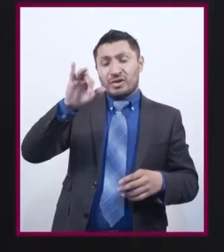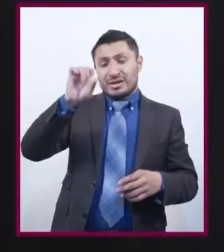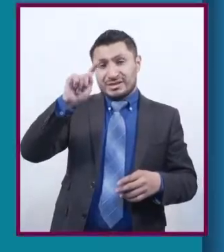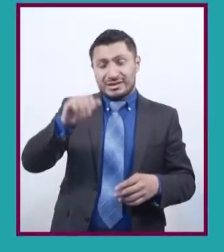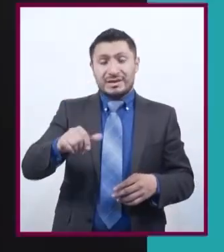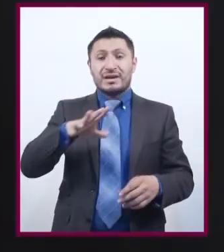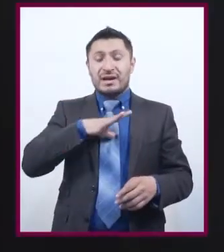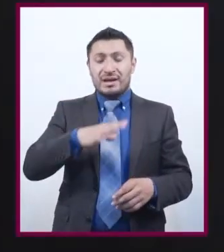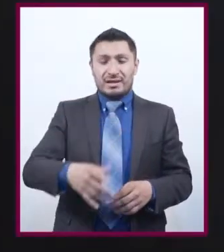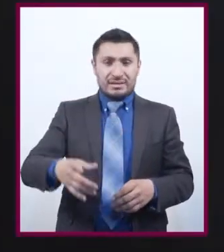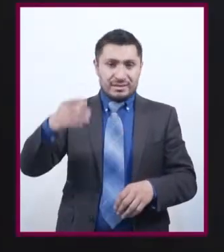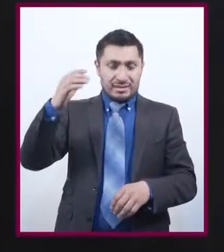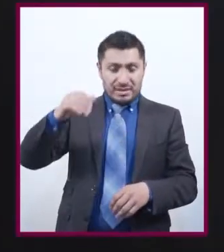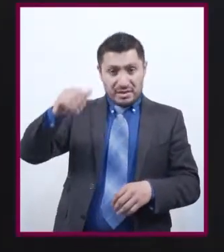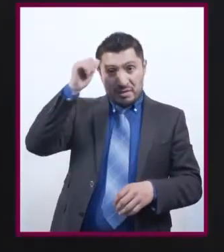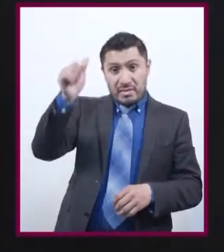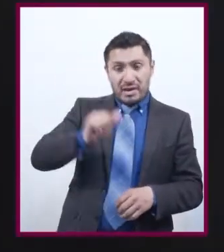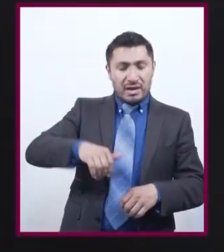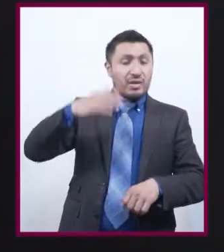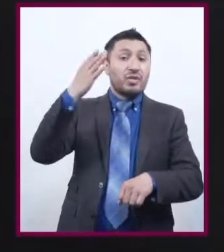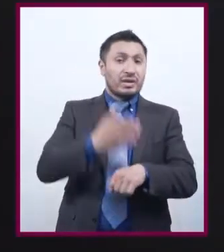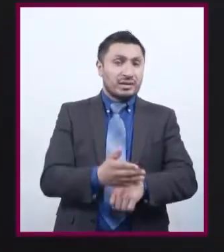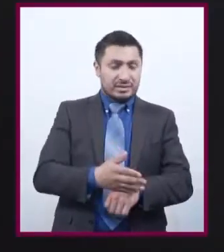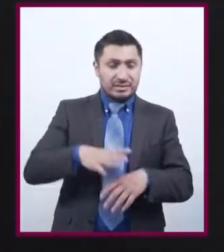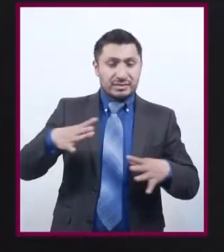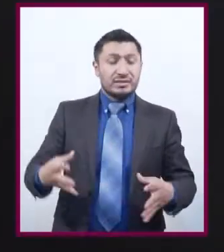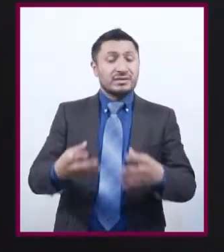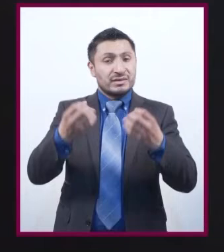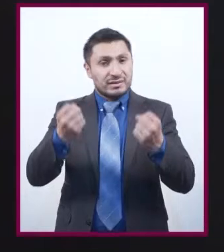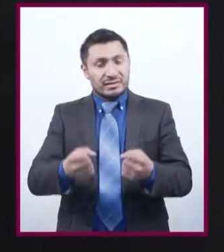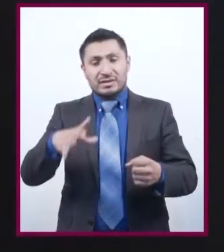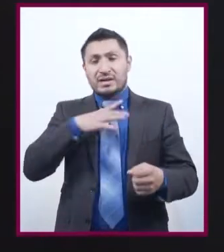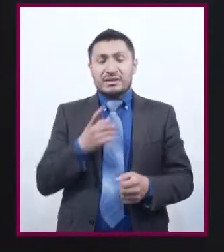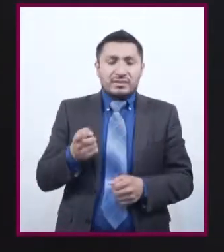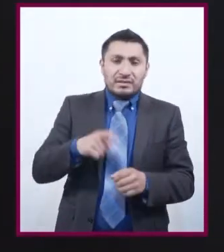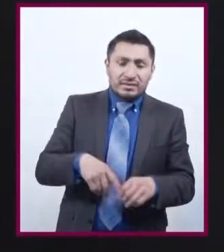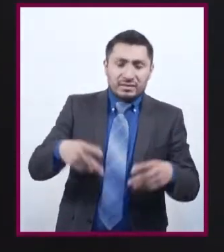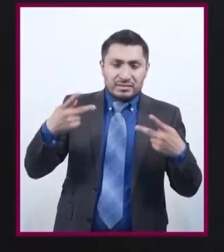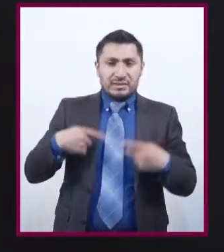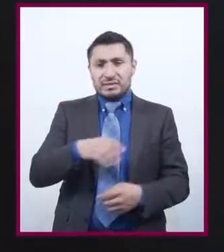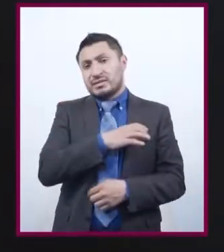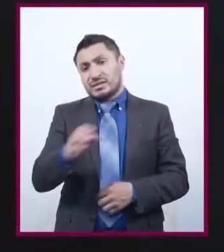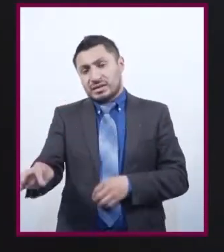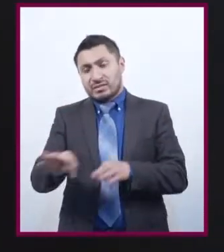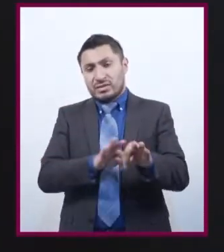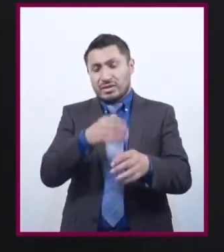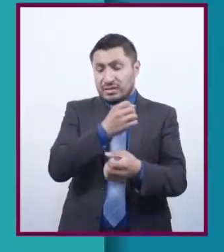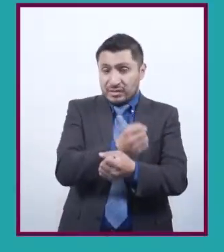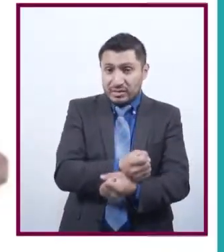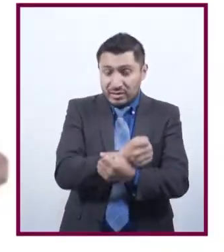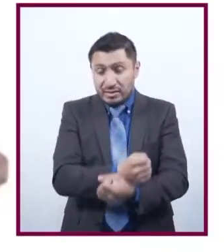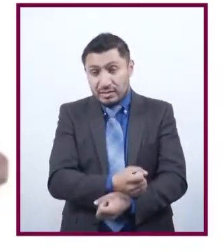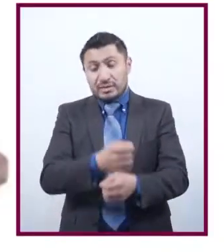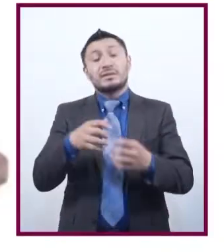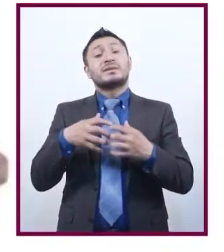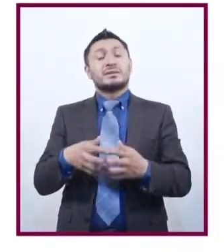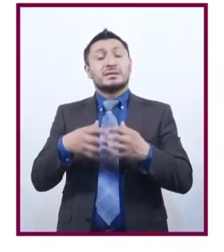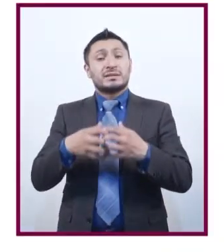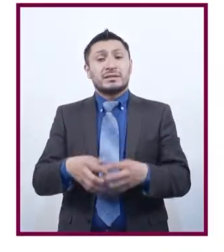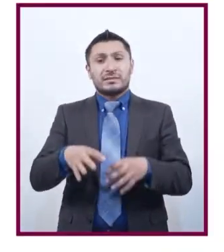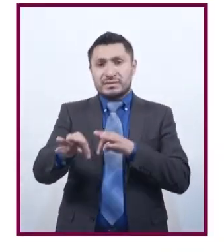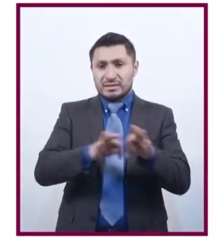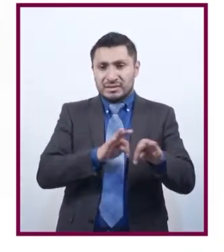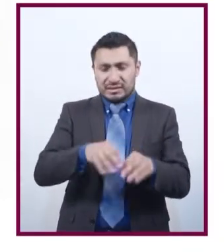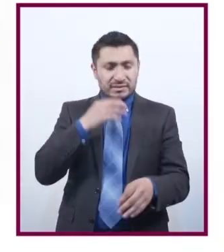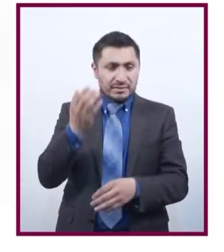apelando a la doctrina del pecado y la salvación a la cual se sumaron campesinos trabajadores y esclavos los sistemas